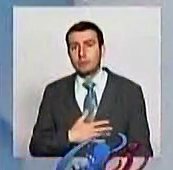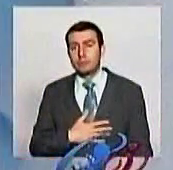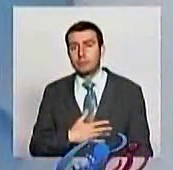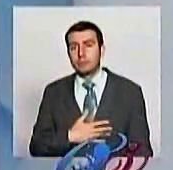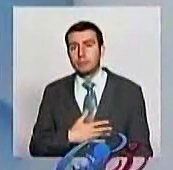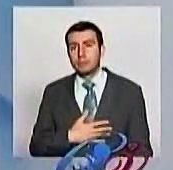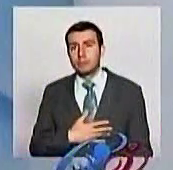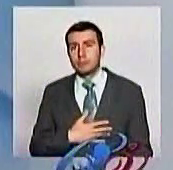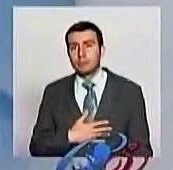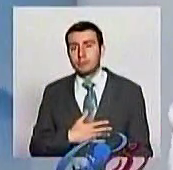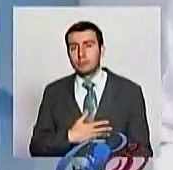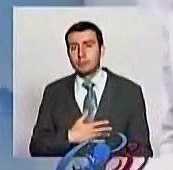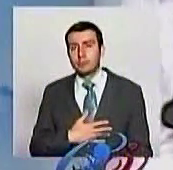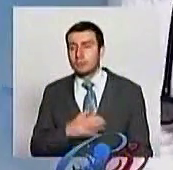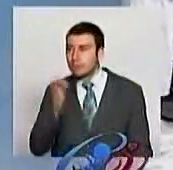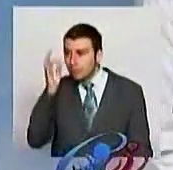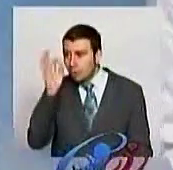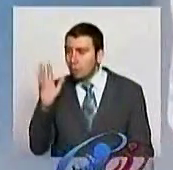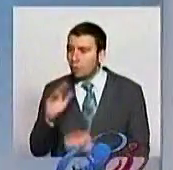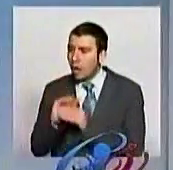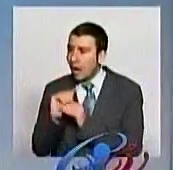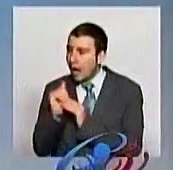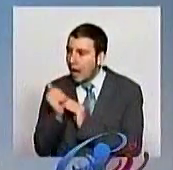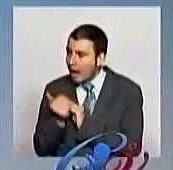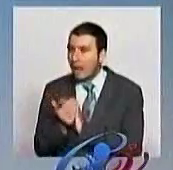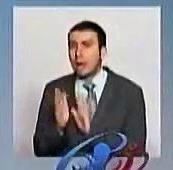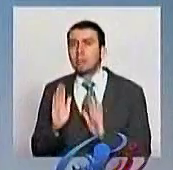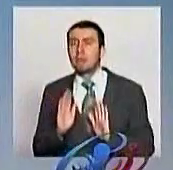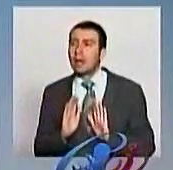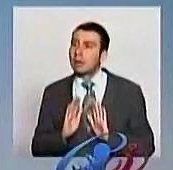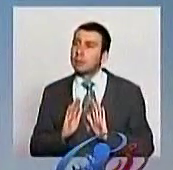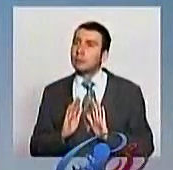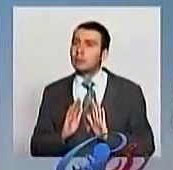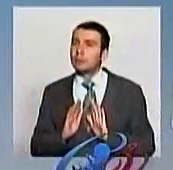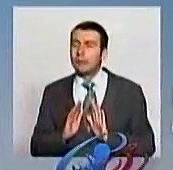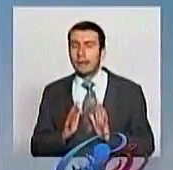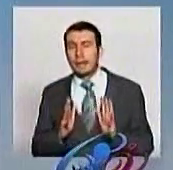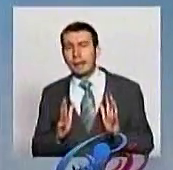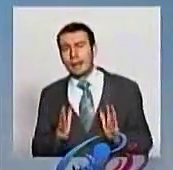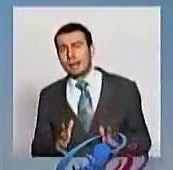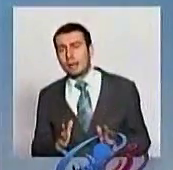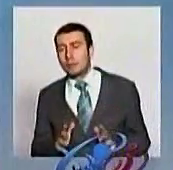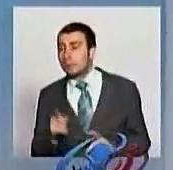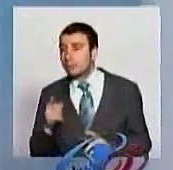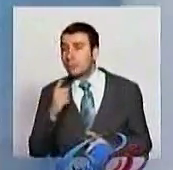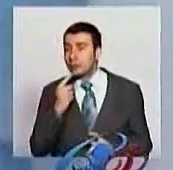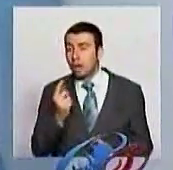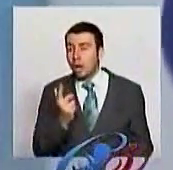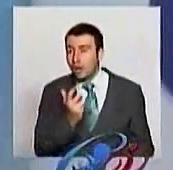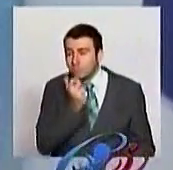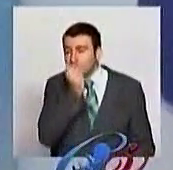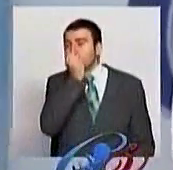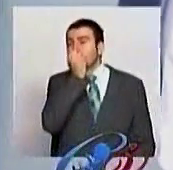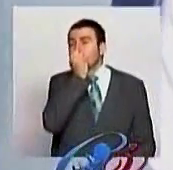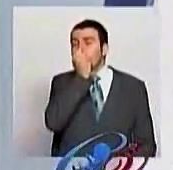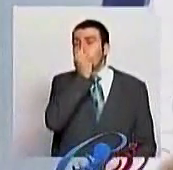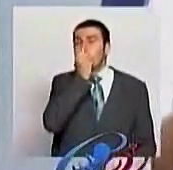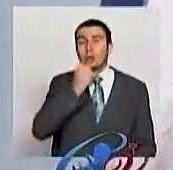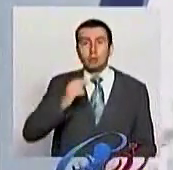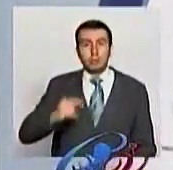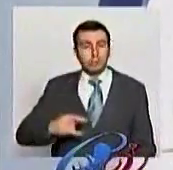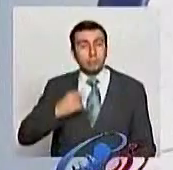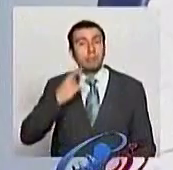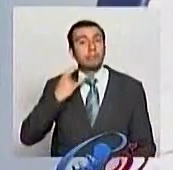Y me lo tomo, digamos, con una arepita, ¿cierto? Y además utilizo inhaladores como el Ventilan